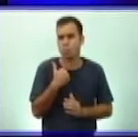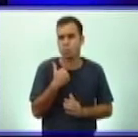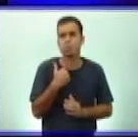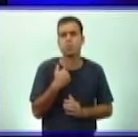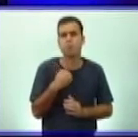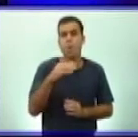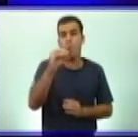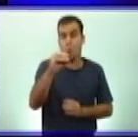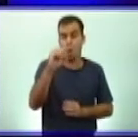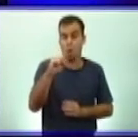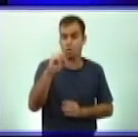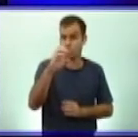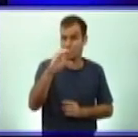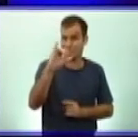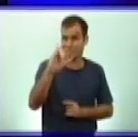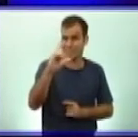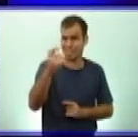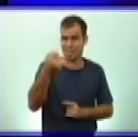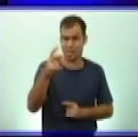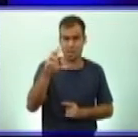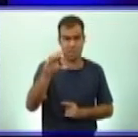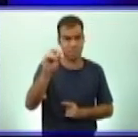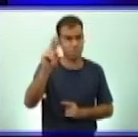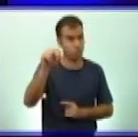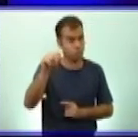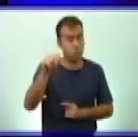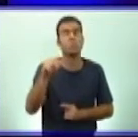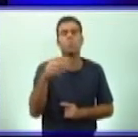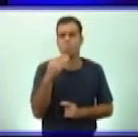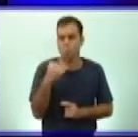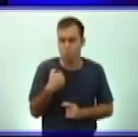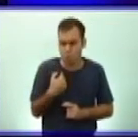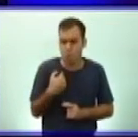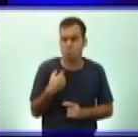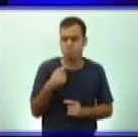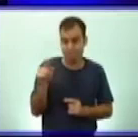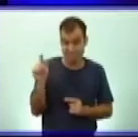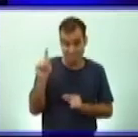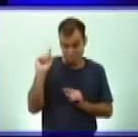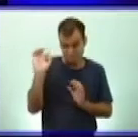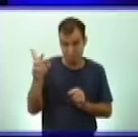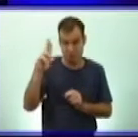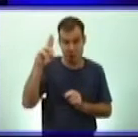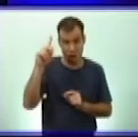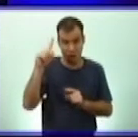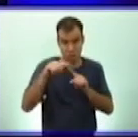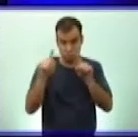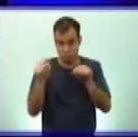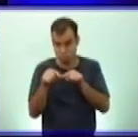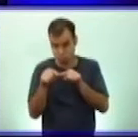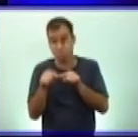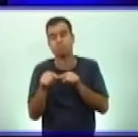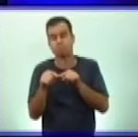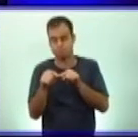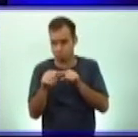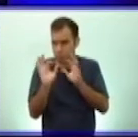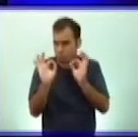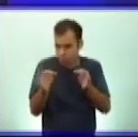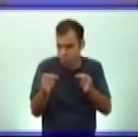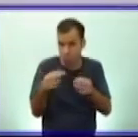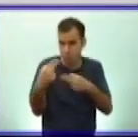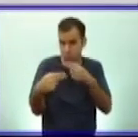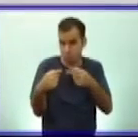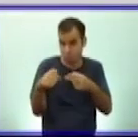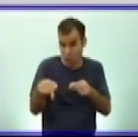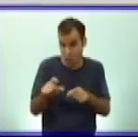tensión, en este resumen del circuito resistivo también estaríamos efectuándolo. En esta